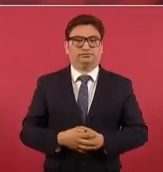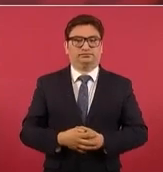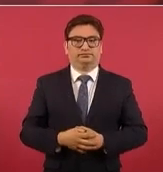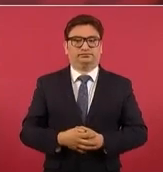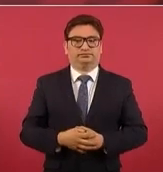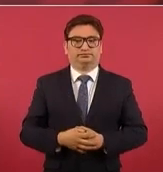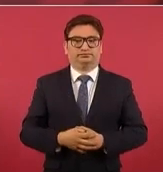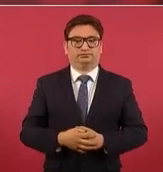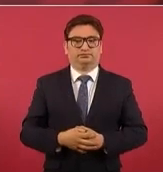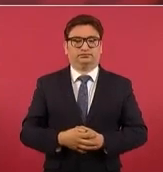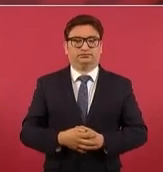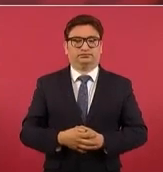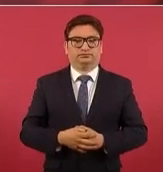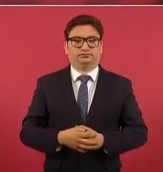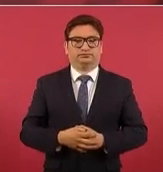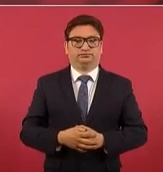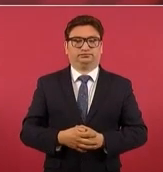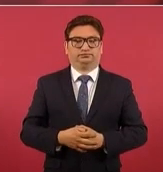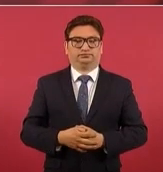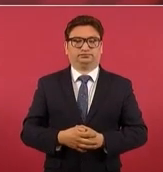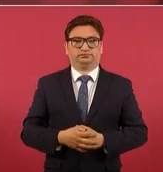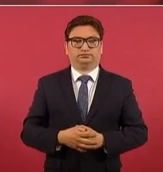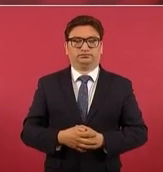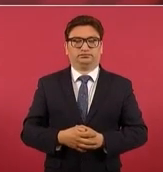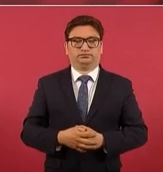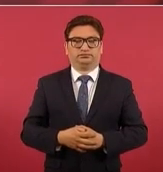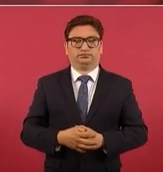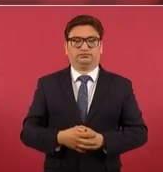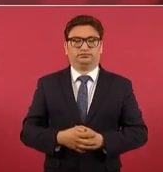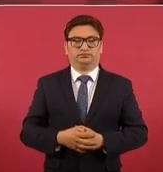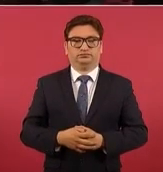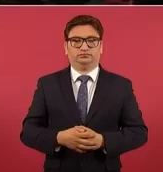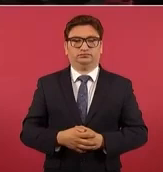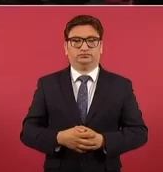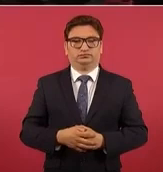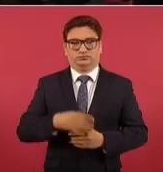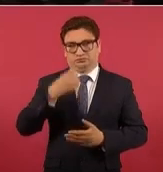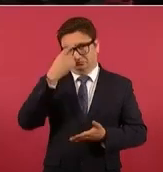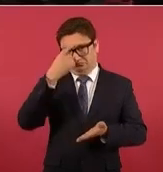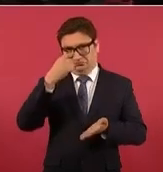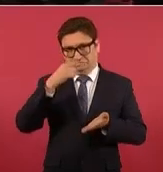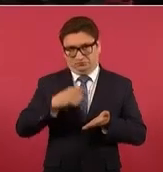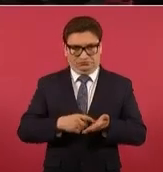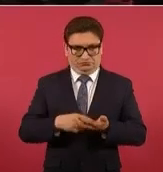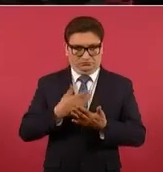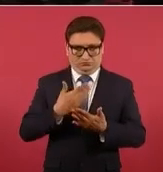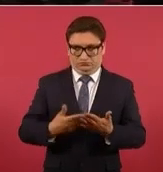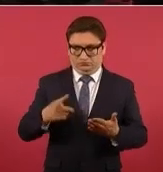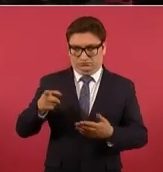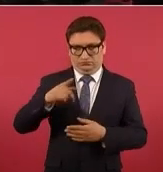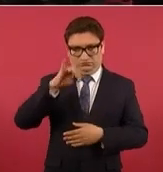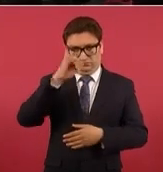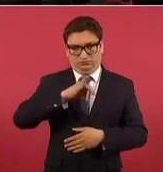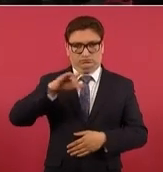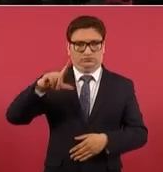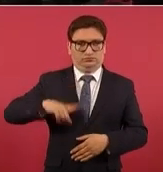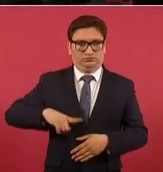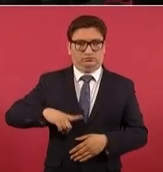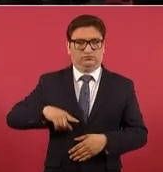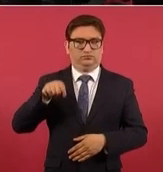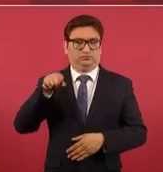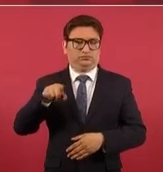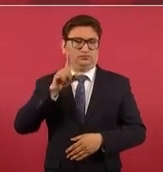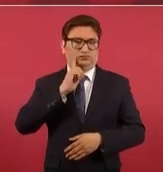y creo que la actual jefa de gobierno va a buscar